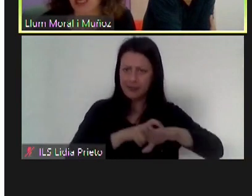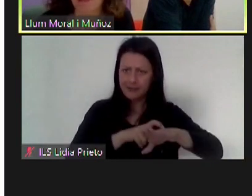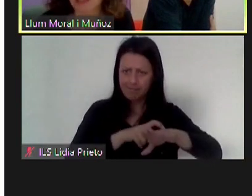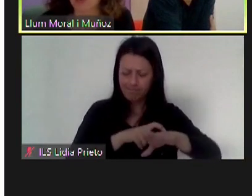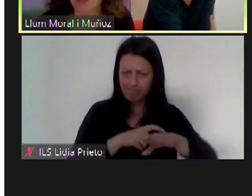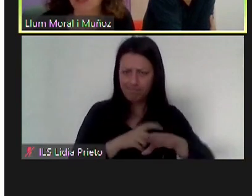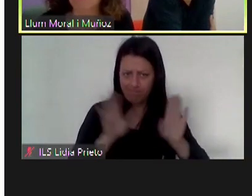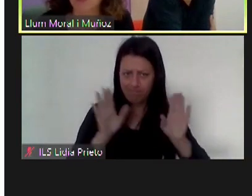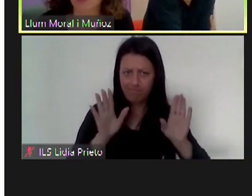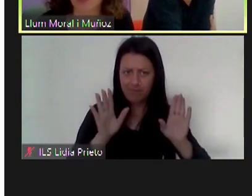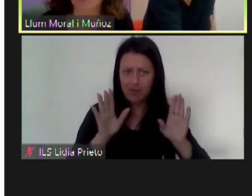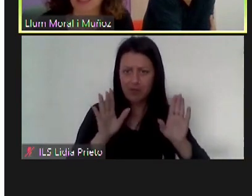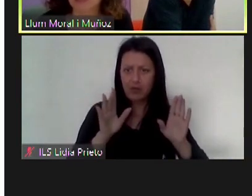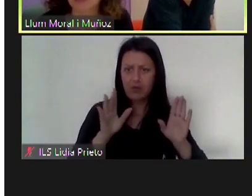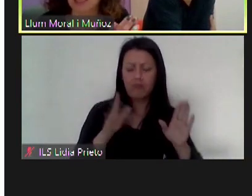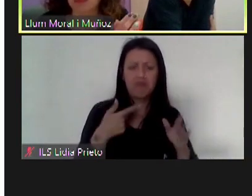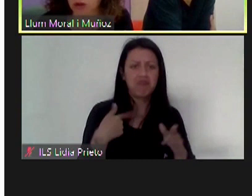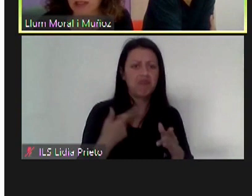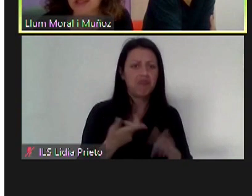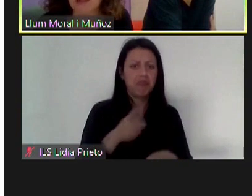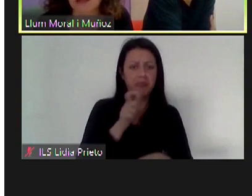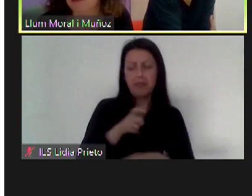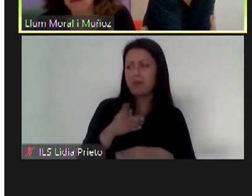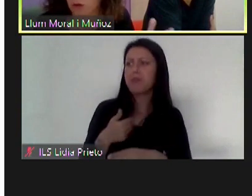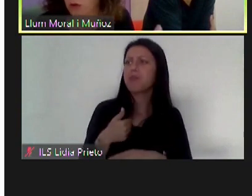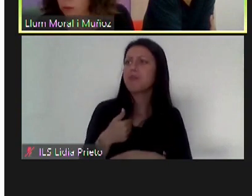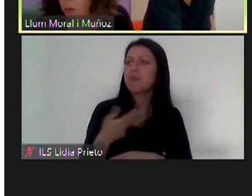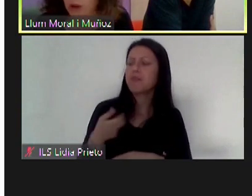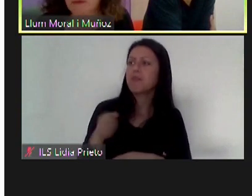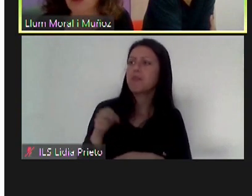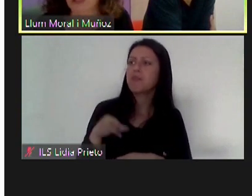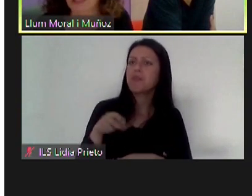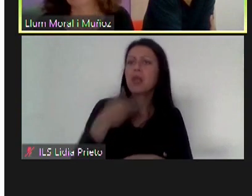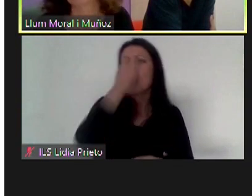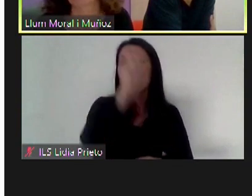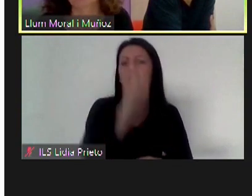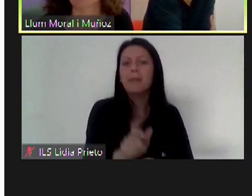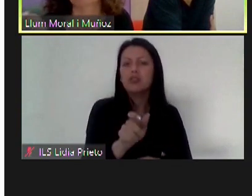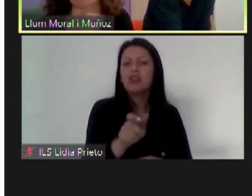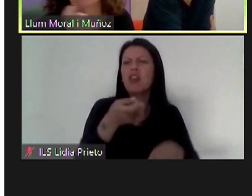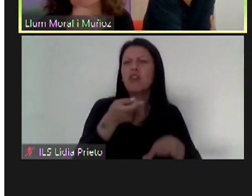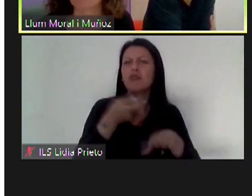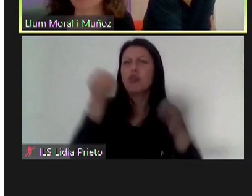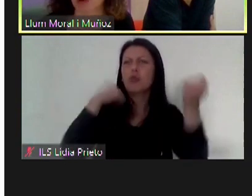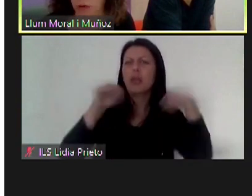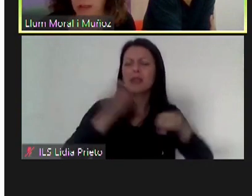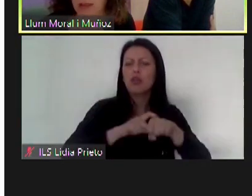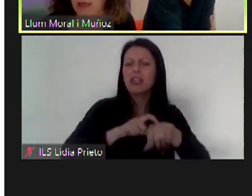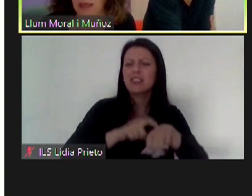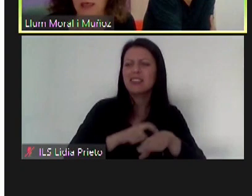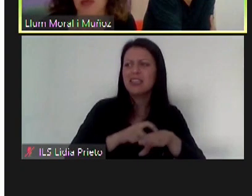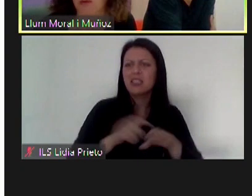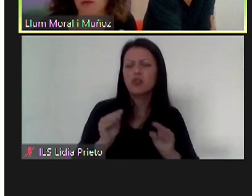Jofré iba pasando un día y vio que una serie de personas con unos comportamientos característicos estaban siendo apedreadas por